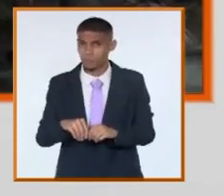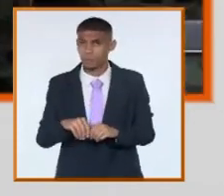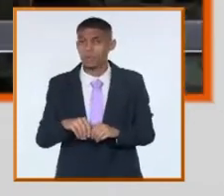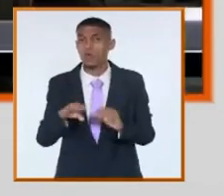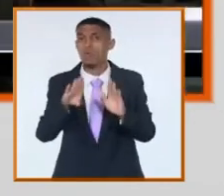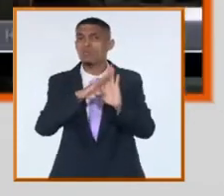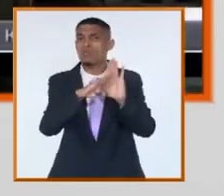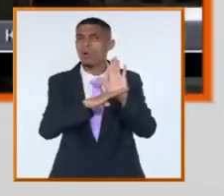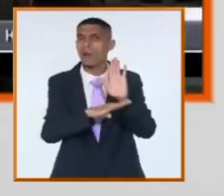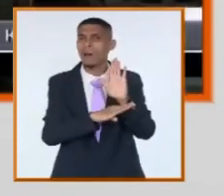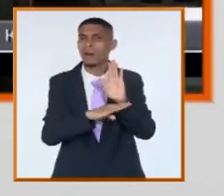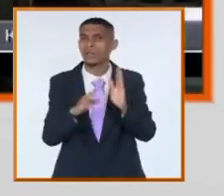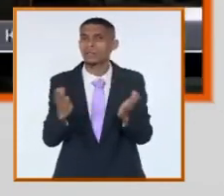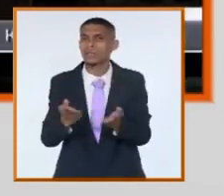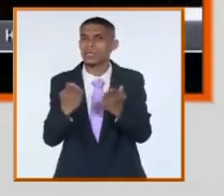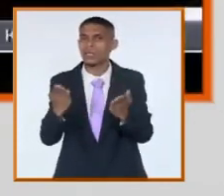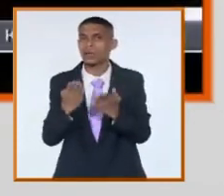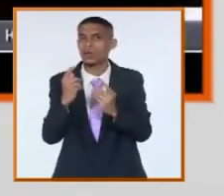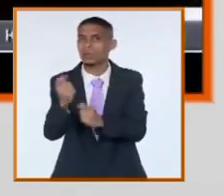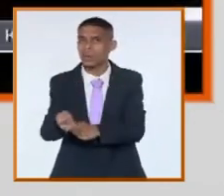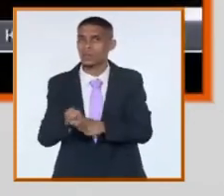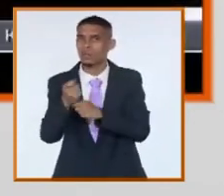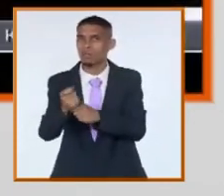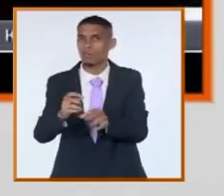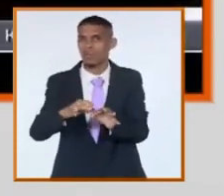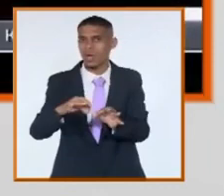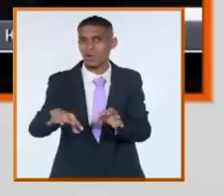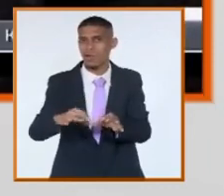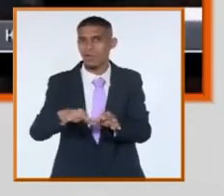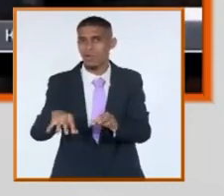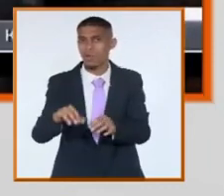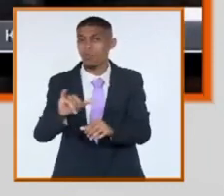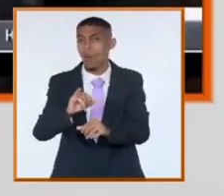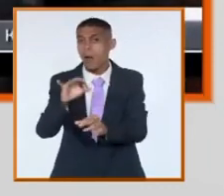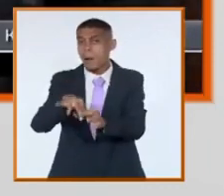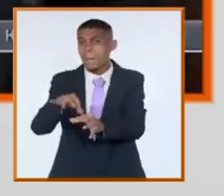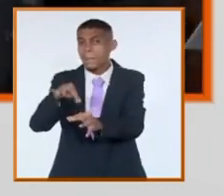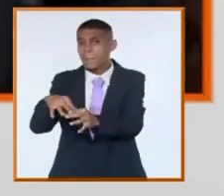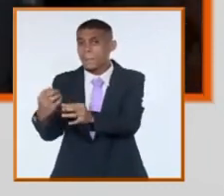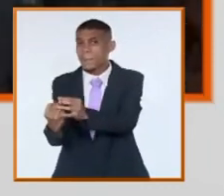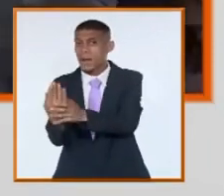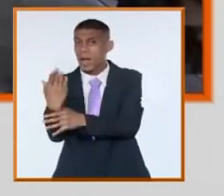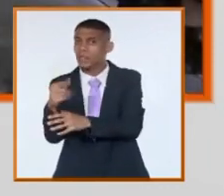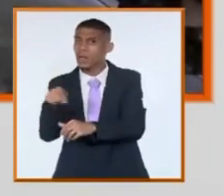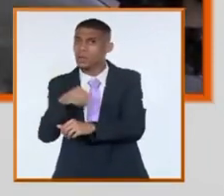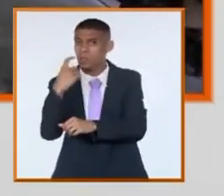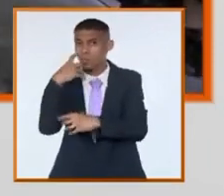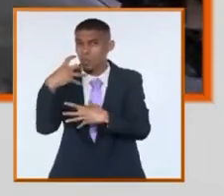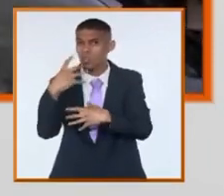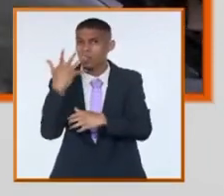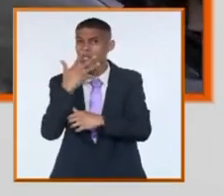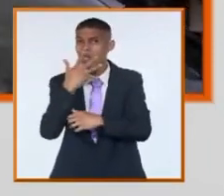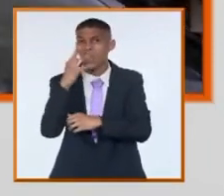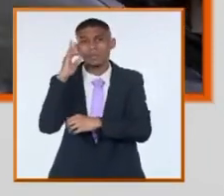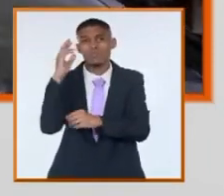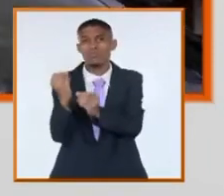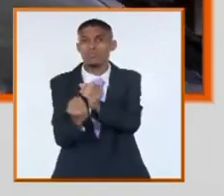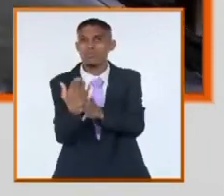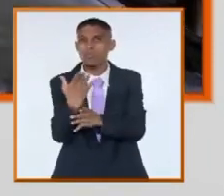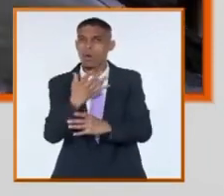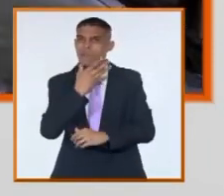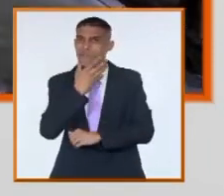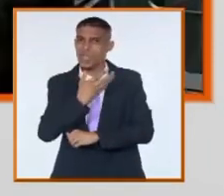entre frente el programa de la programa de grano y las plantas proteicas que desarrolló el comandante en jefe